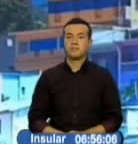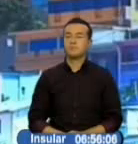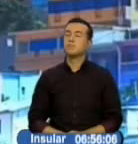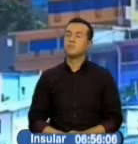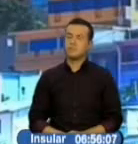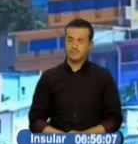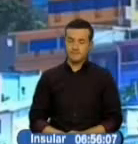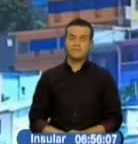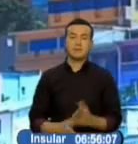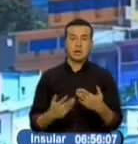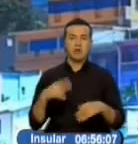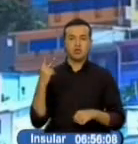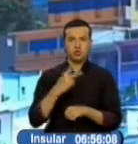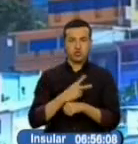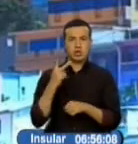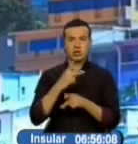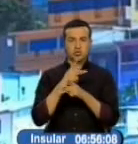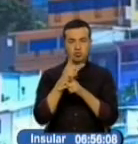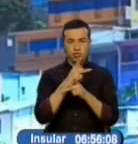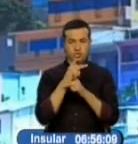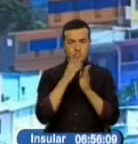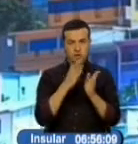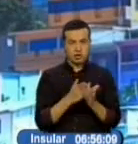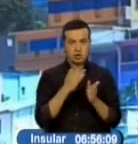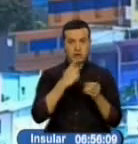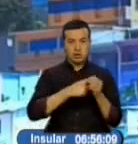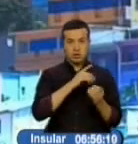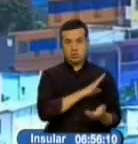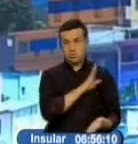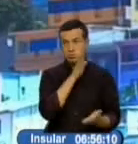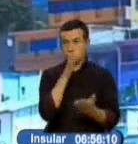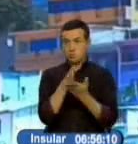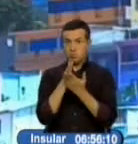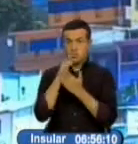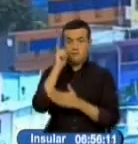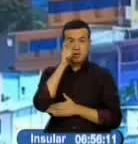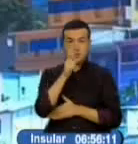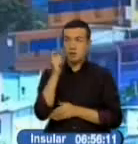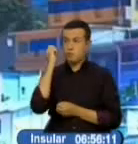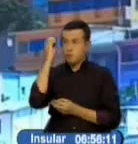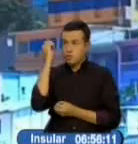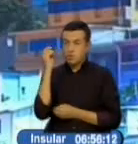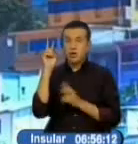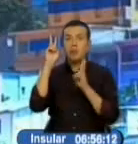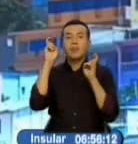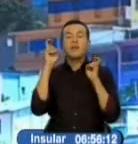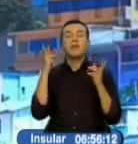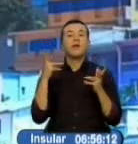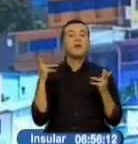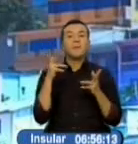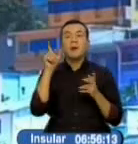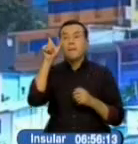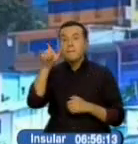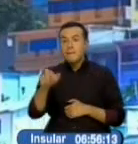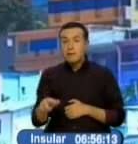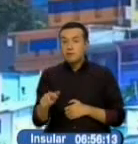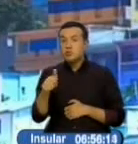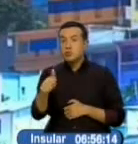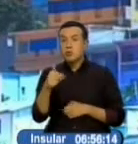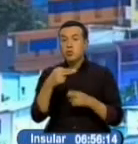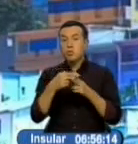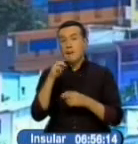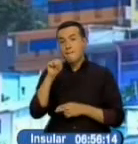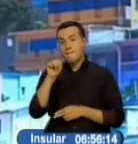Por segundo día consecutivo, los concejales del municipio de Quito se acercaron a rendir su versión ante la Fiscalía en el caso de presunta usurpación de funciones de Mauro